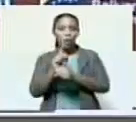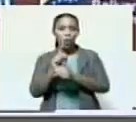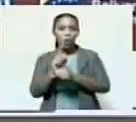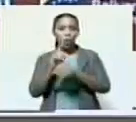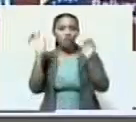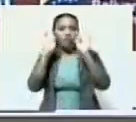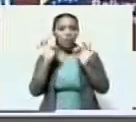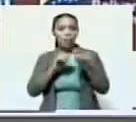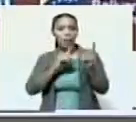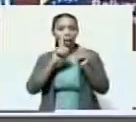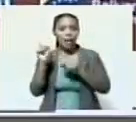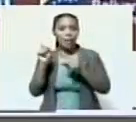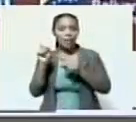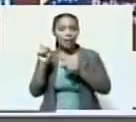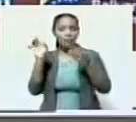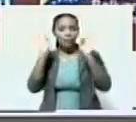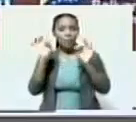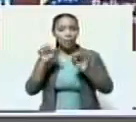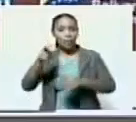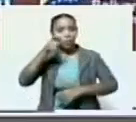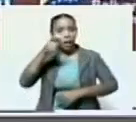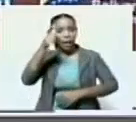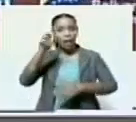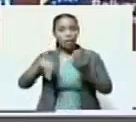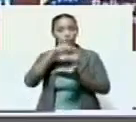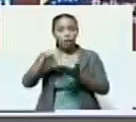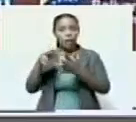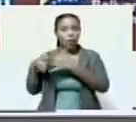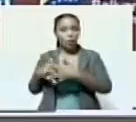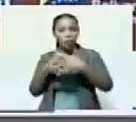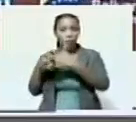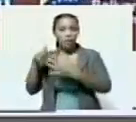parte de esa doctrina de seguridad nacional de los Estados Unidos